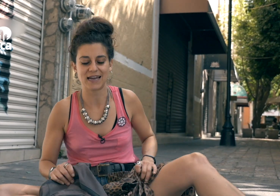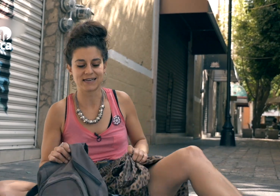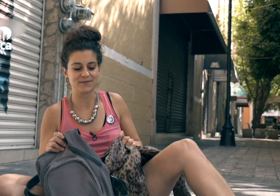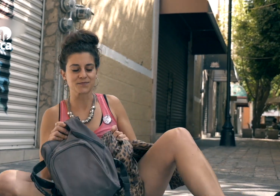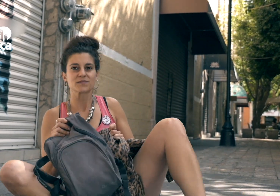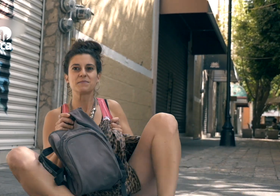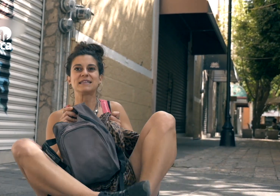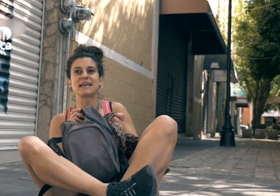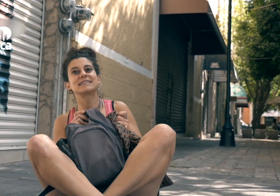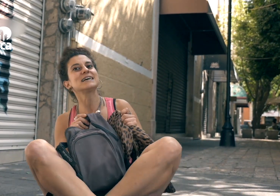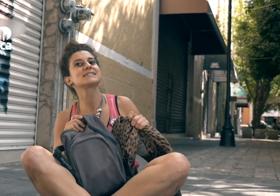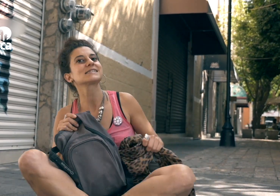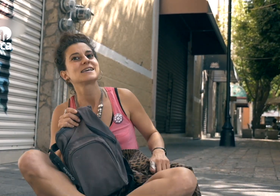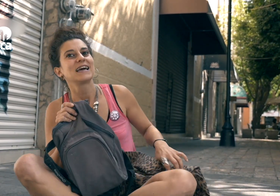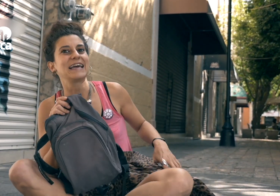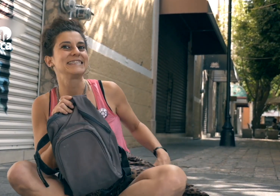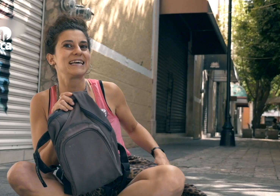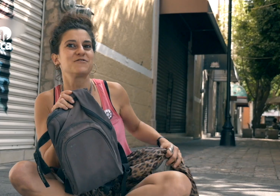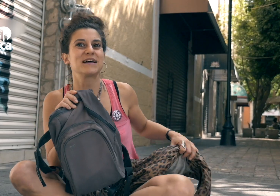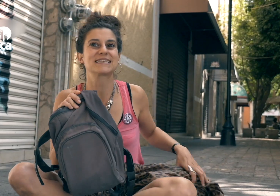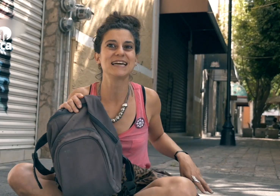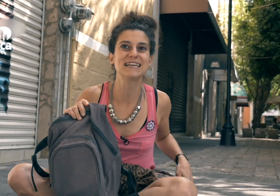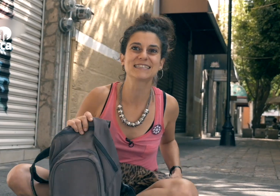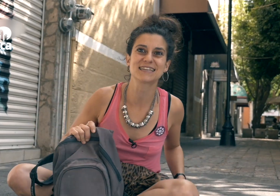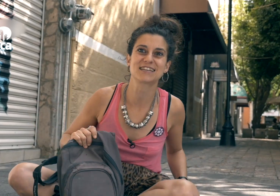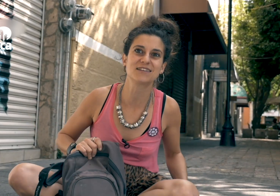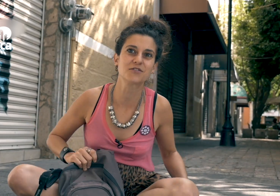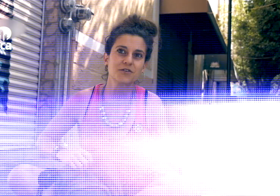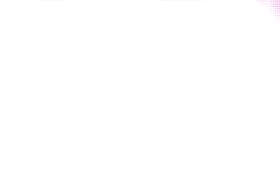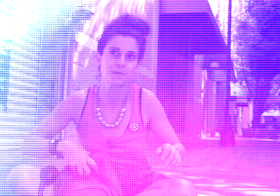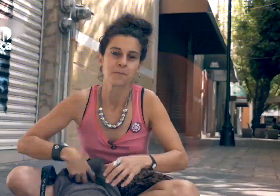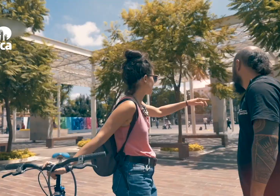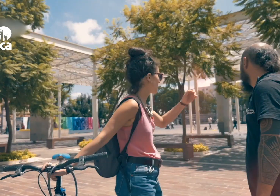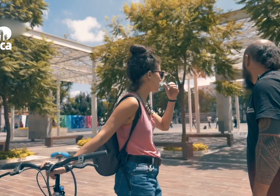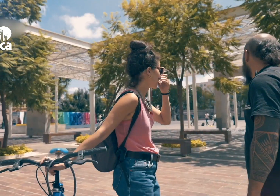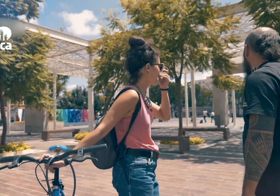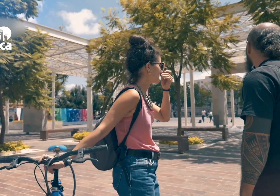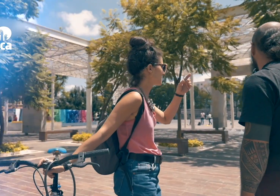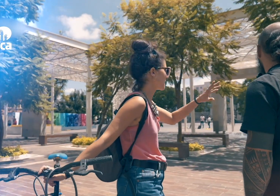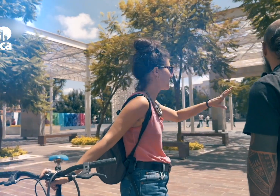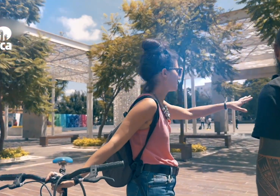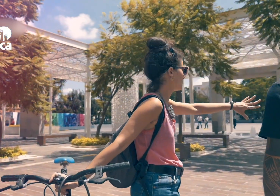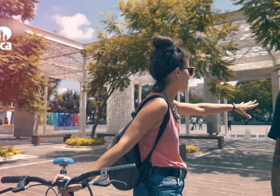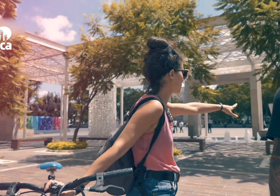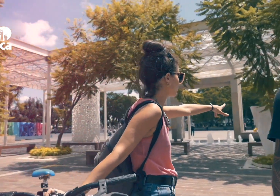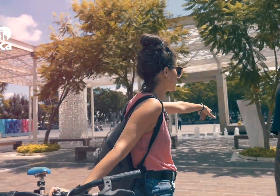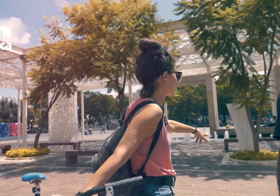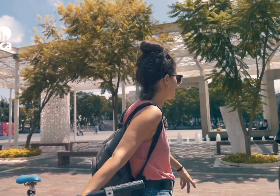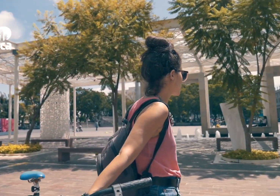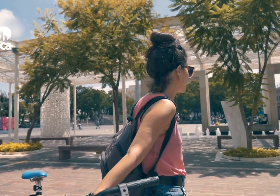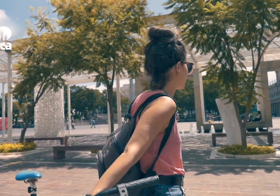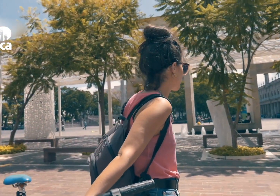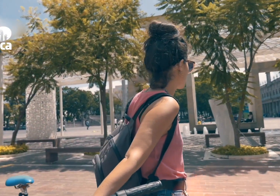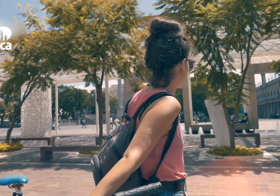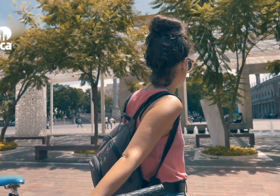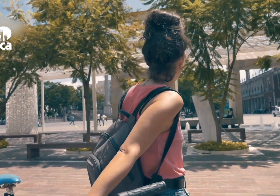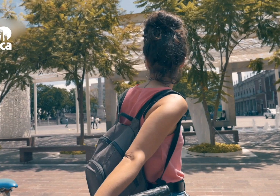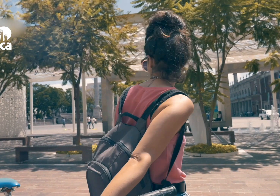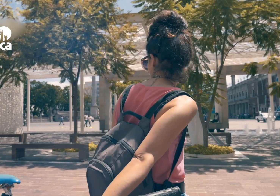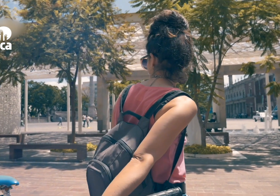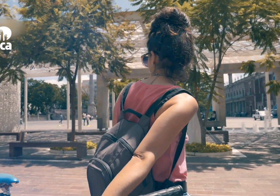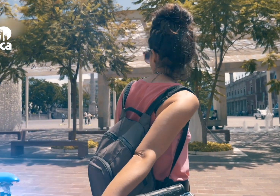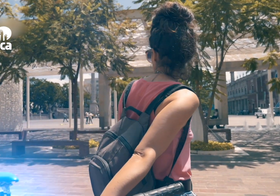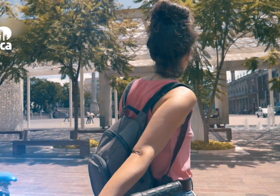sea, mientras estás en una sala ensayando, es muy interesante porque uno